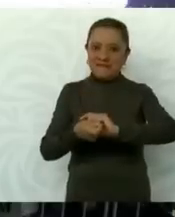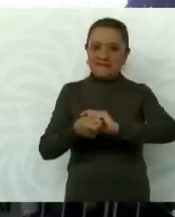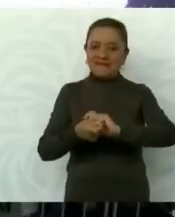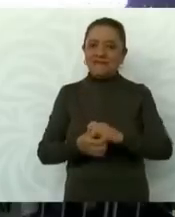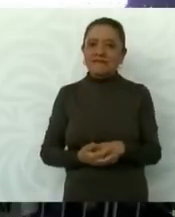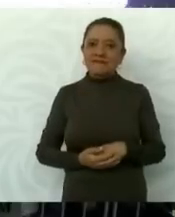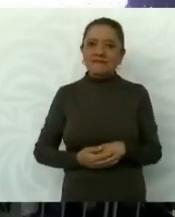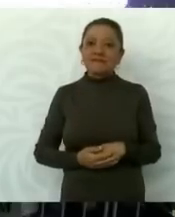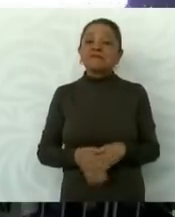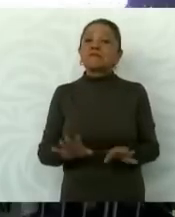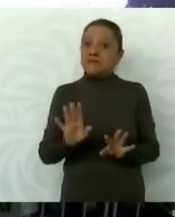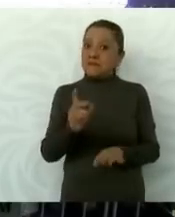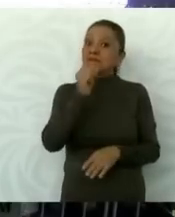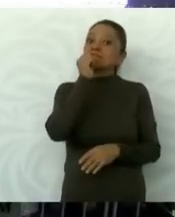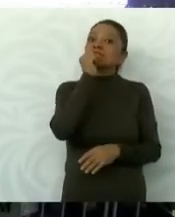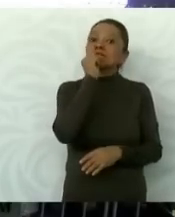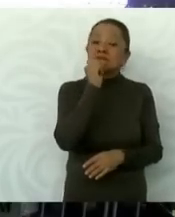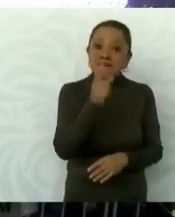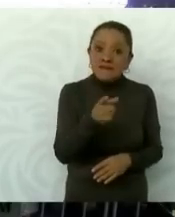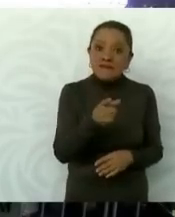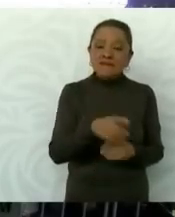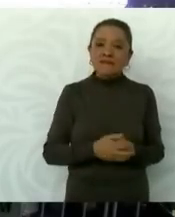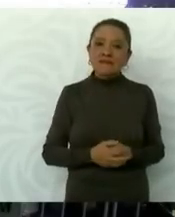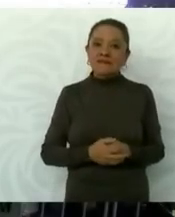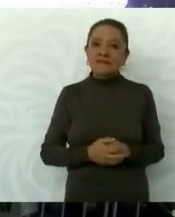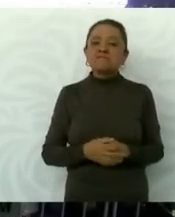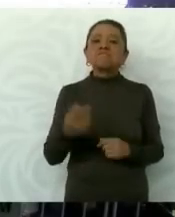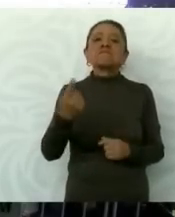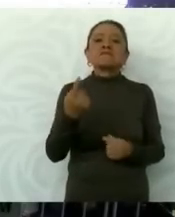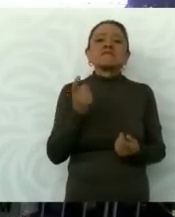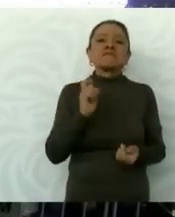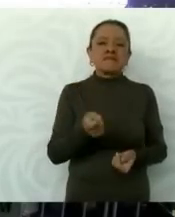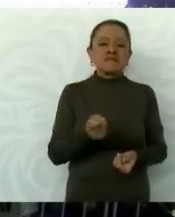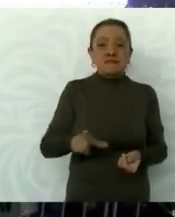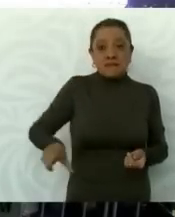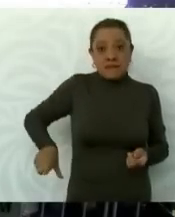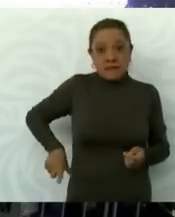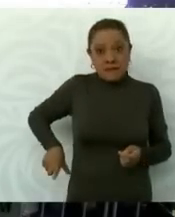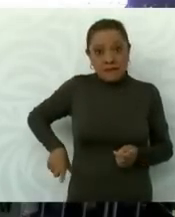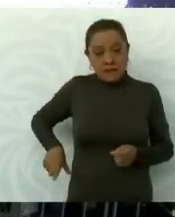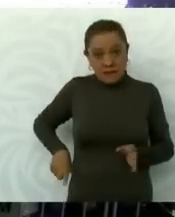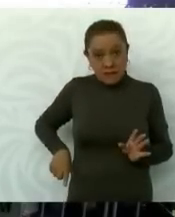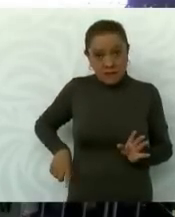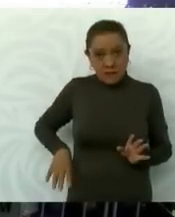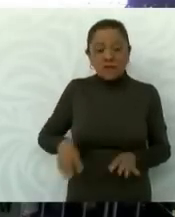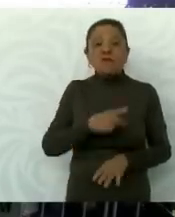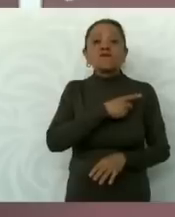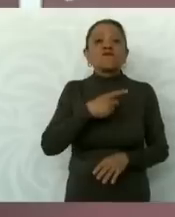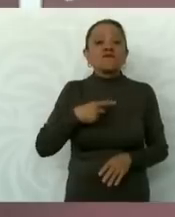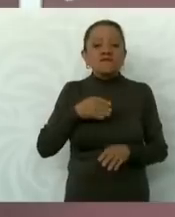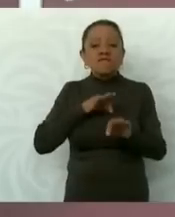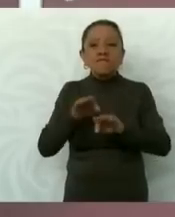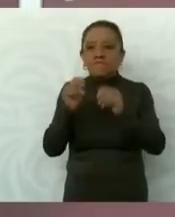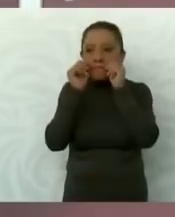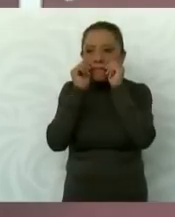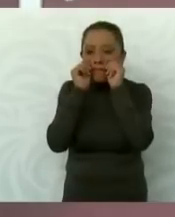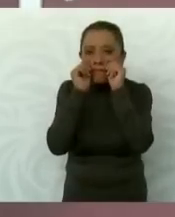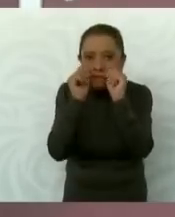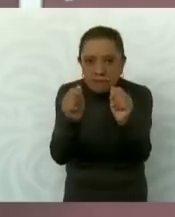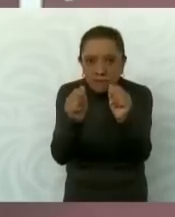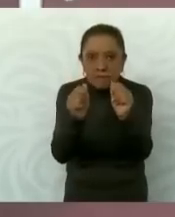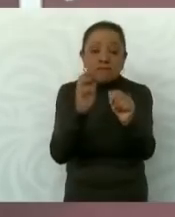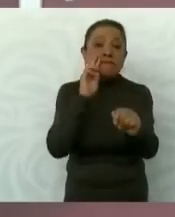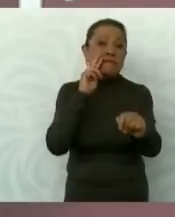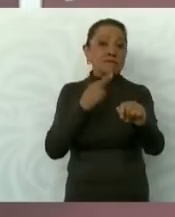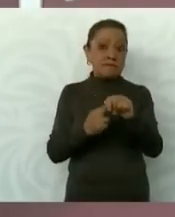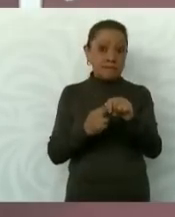Y también que el gobierno se debe al pueblo y que por eso con